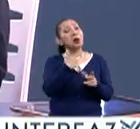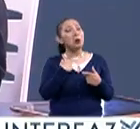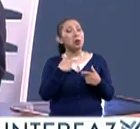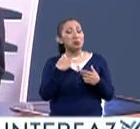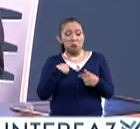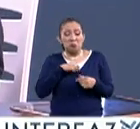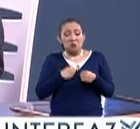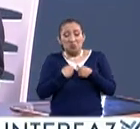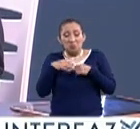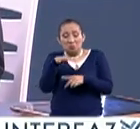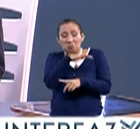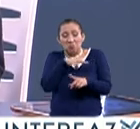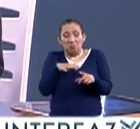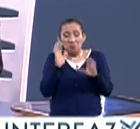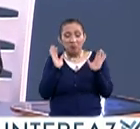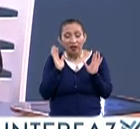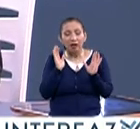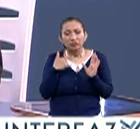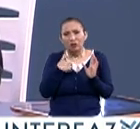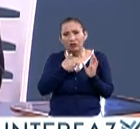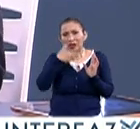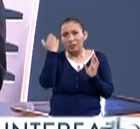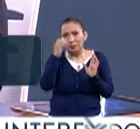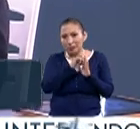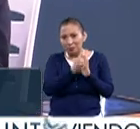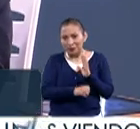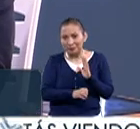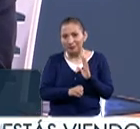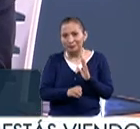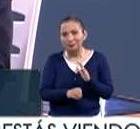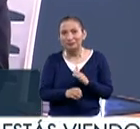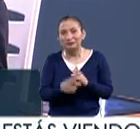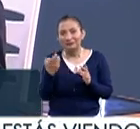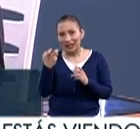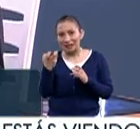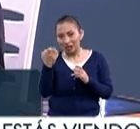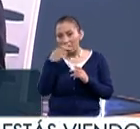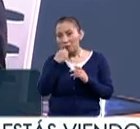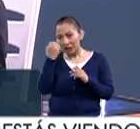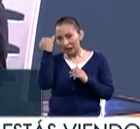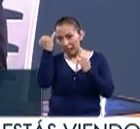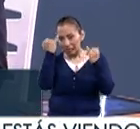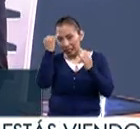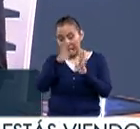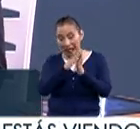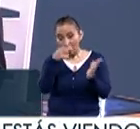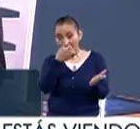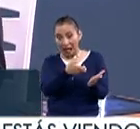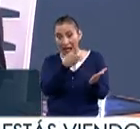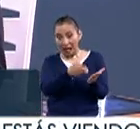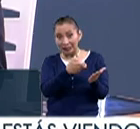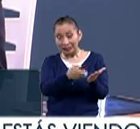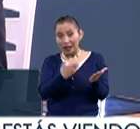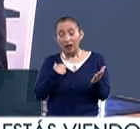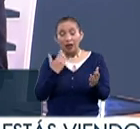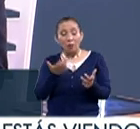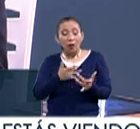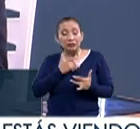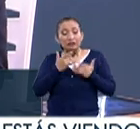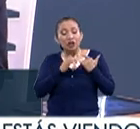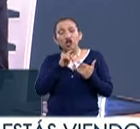entorno. Y yo no sabía, por ejemplo, que este autor y esta obra en particular, Nostalgia de la Muerte, de